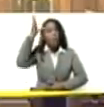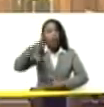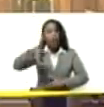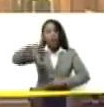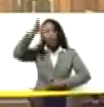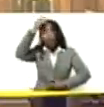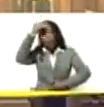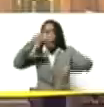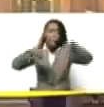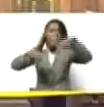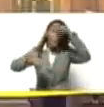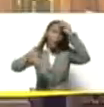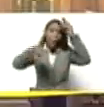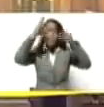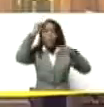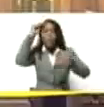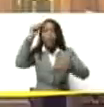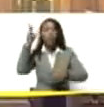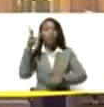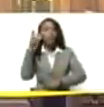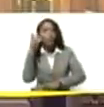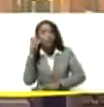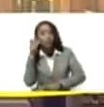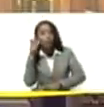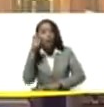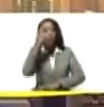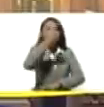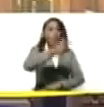nació para destruir los clap